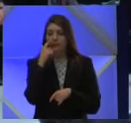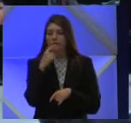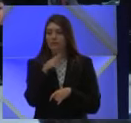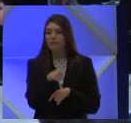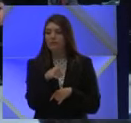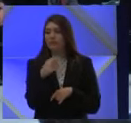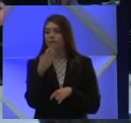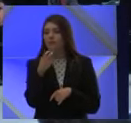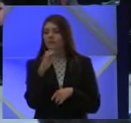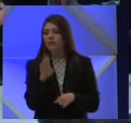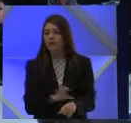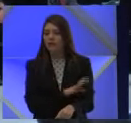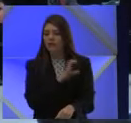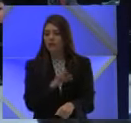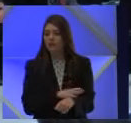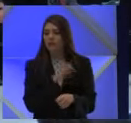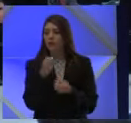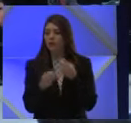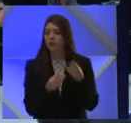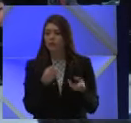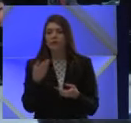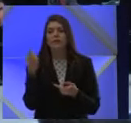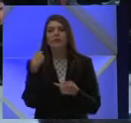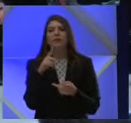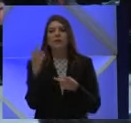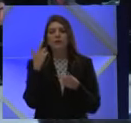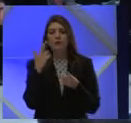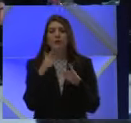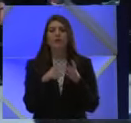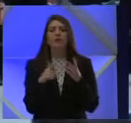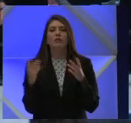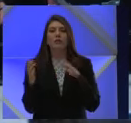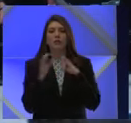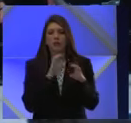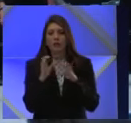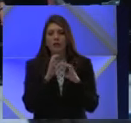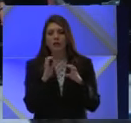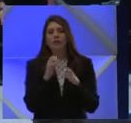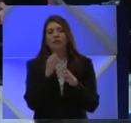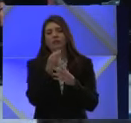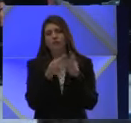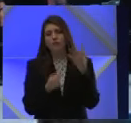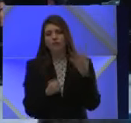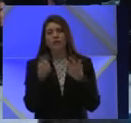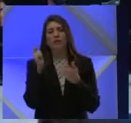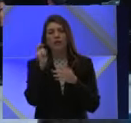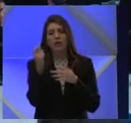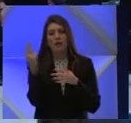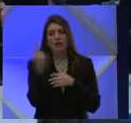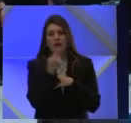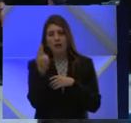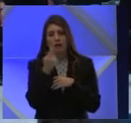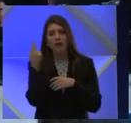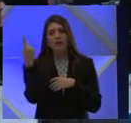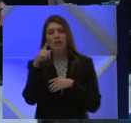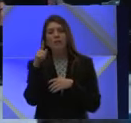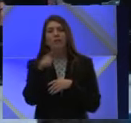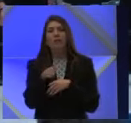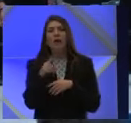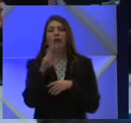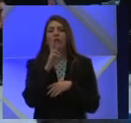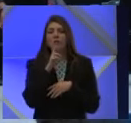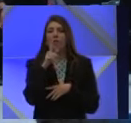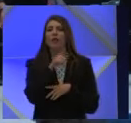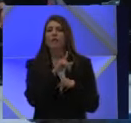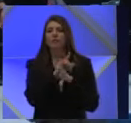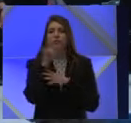de electricidad fluidos comunicaciones todo lo necesario propulsión para que la misión sea un éxito